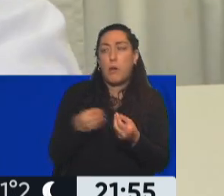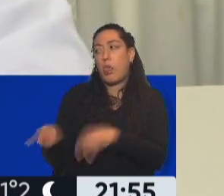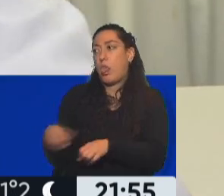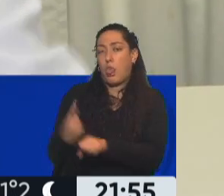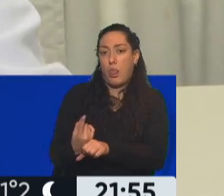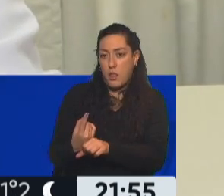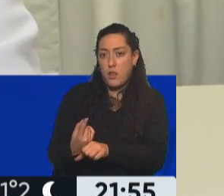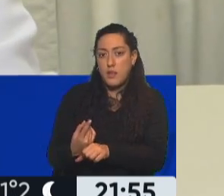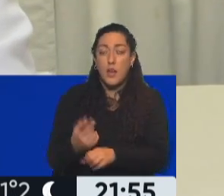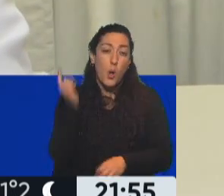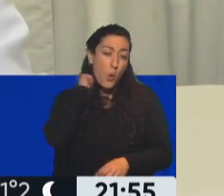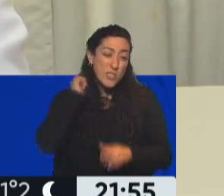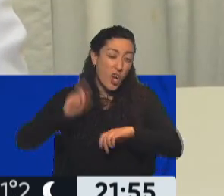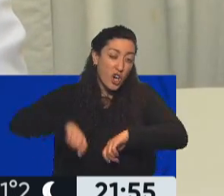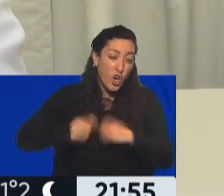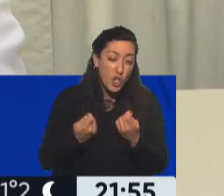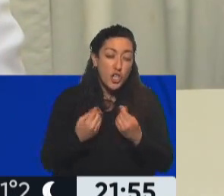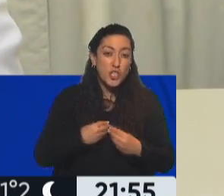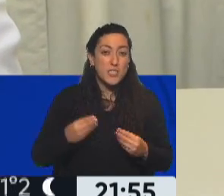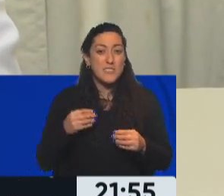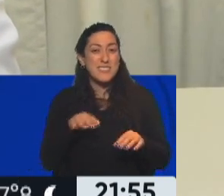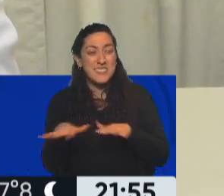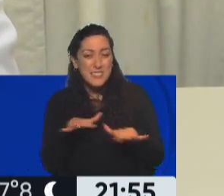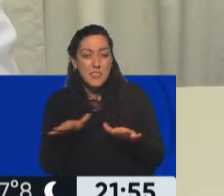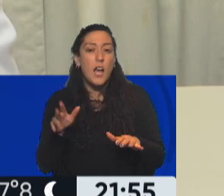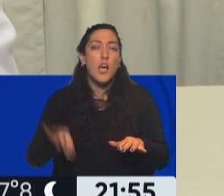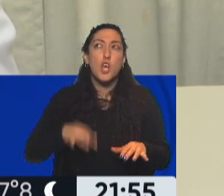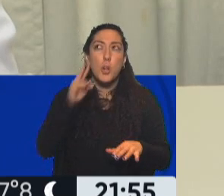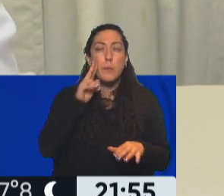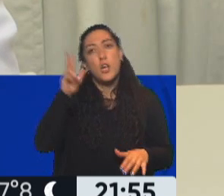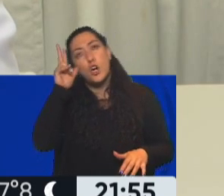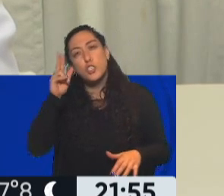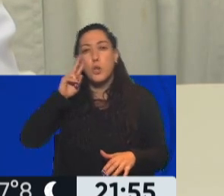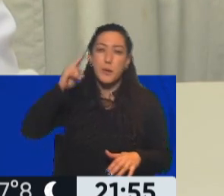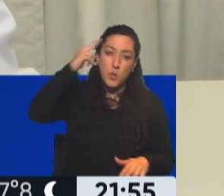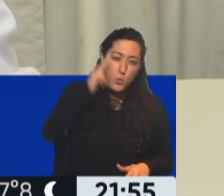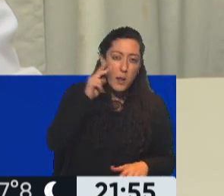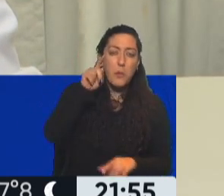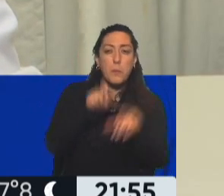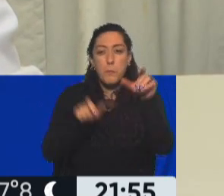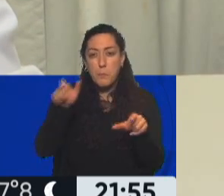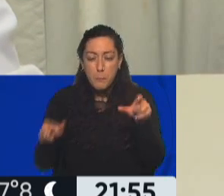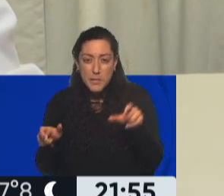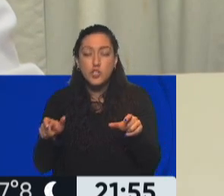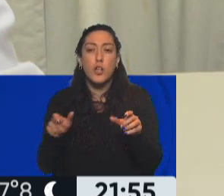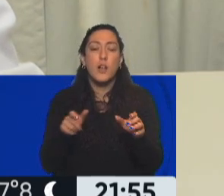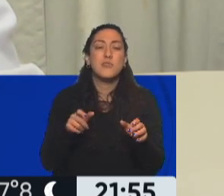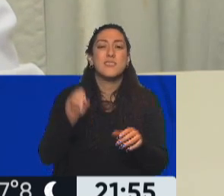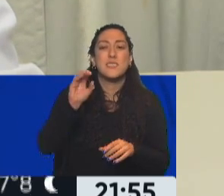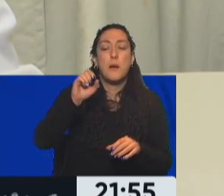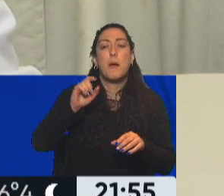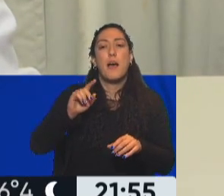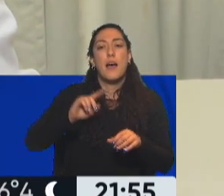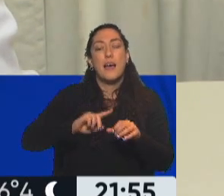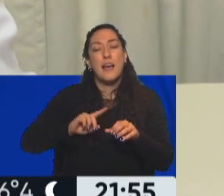síntome de cuello roto es un síndrome que se describió el año 2008 aproximadamente 2009 que lo empezaron a describir los quiroprácticos en realidad en